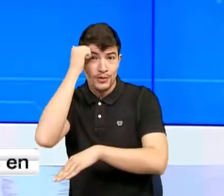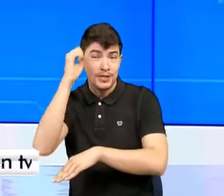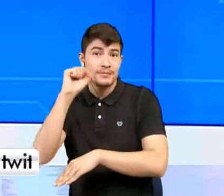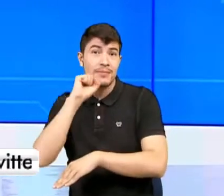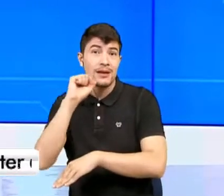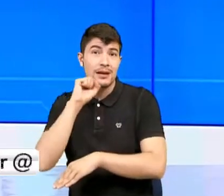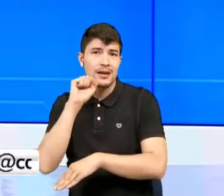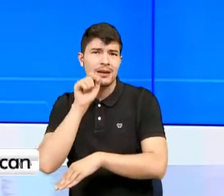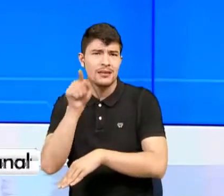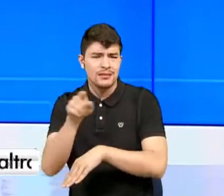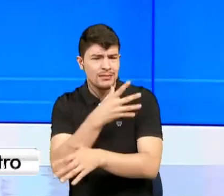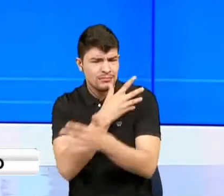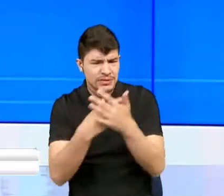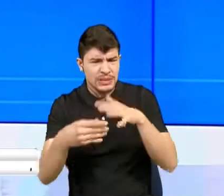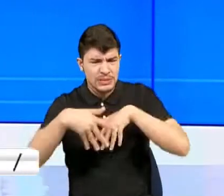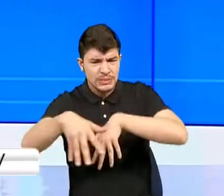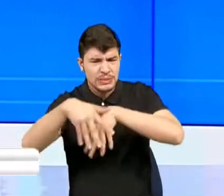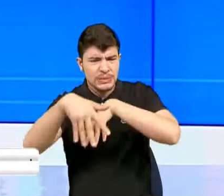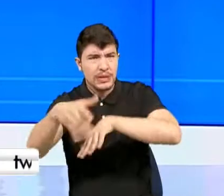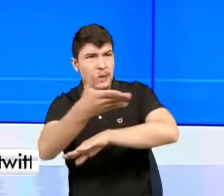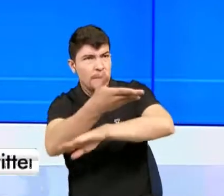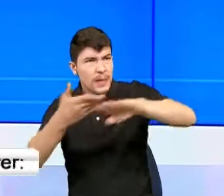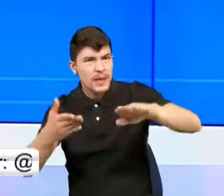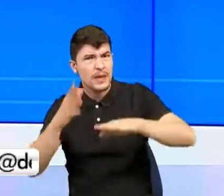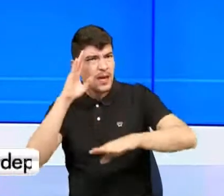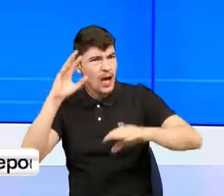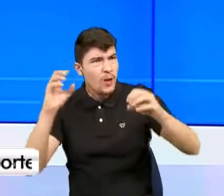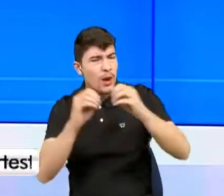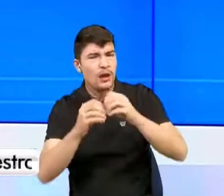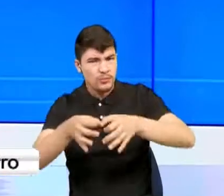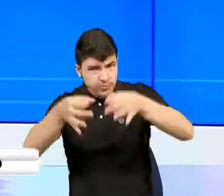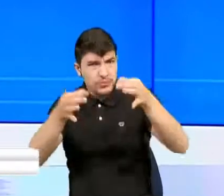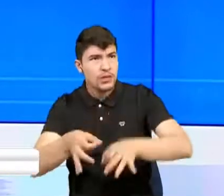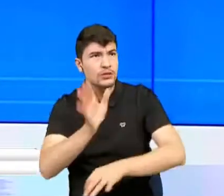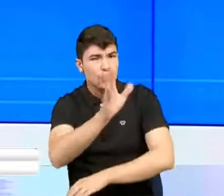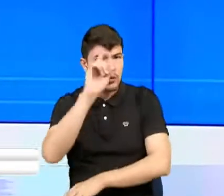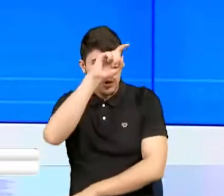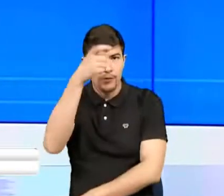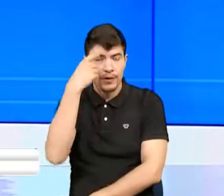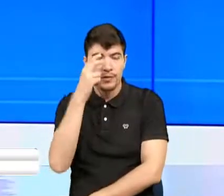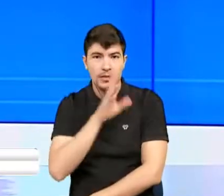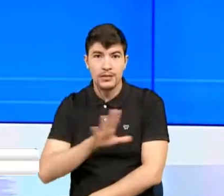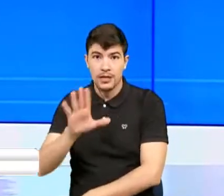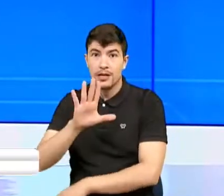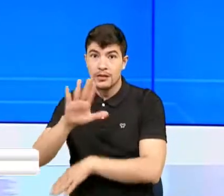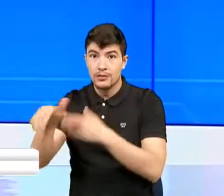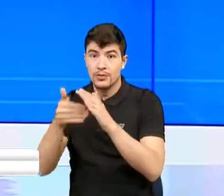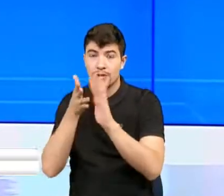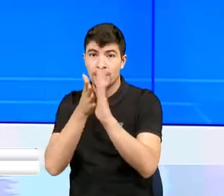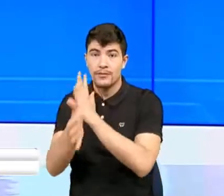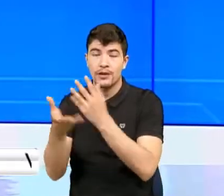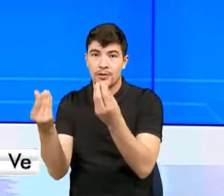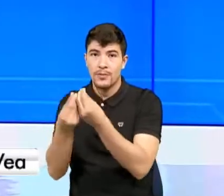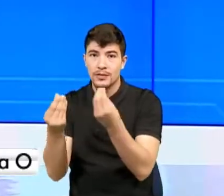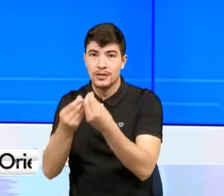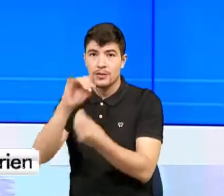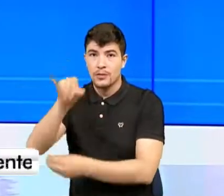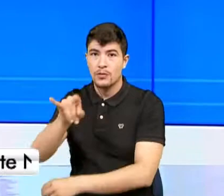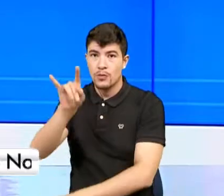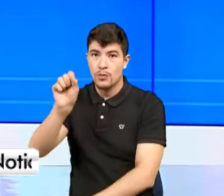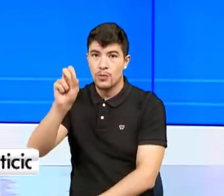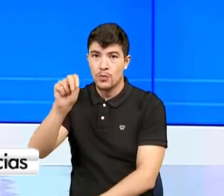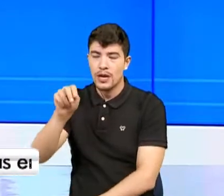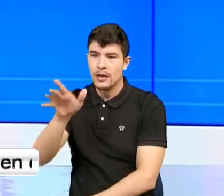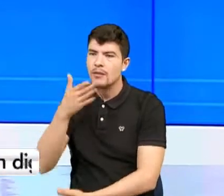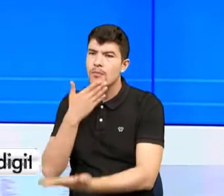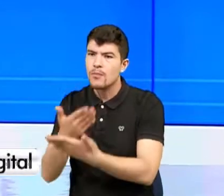pliego de peticiones que hicieron ante el gobierno nacional. Toda la información con nuestro compañero Juan Carlos Quiroga, que se encuentra allí en la ciudad de Barranca Bermeja. Juan Carlos, muy buenas